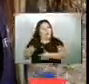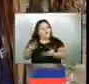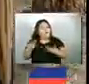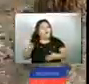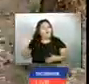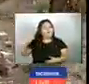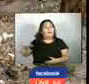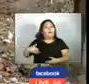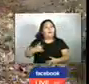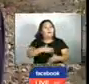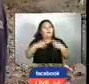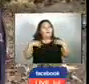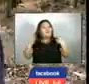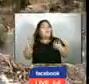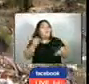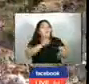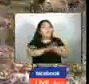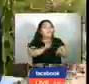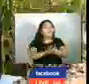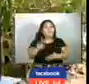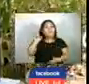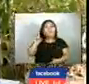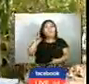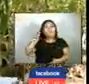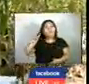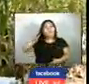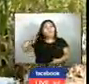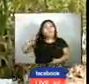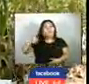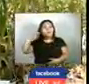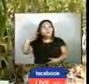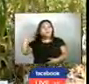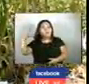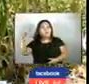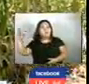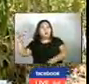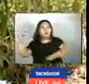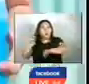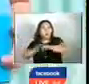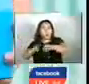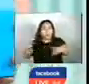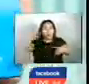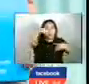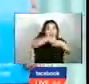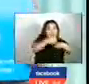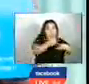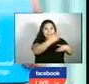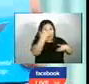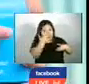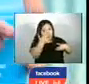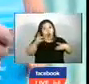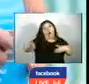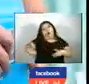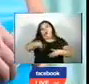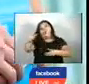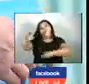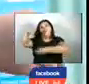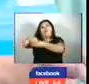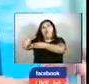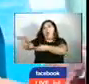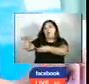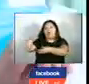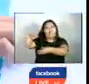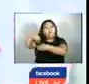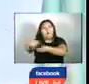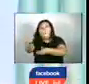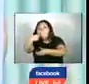cartera de salud invirtió 12 millones de dólares. Junto a la entrega del nuevo antiviral, se mantiene la entrega del kit de medicamentos en caja azul, que